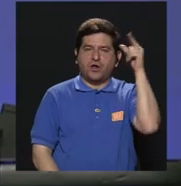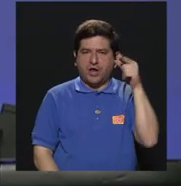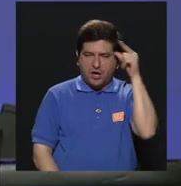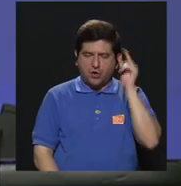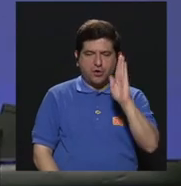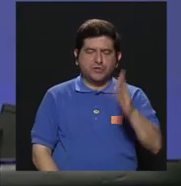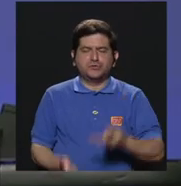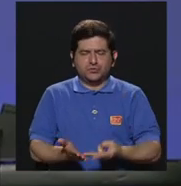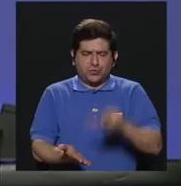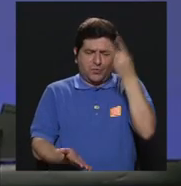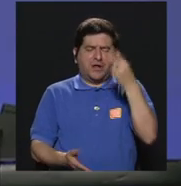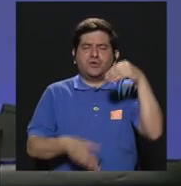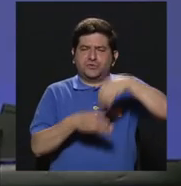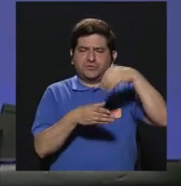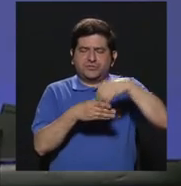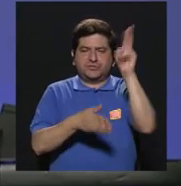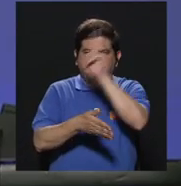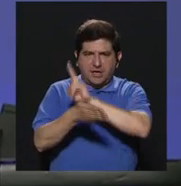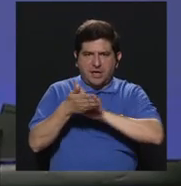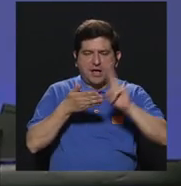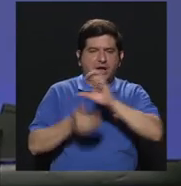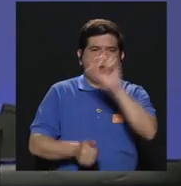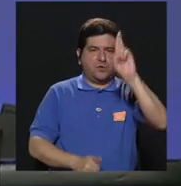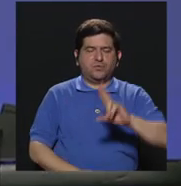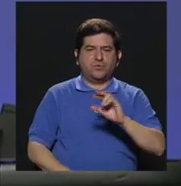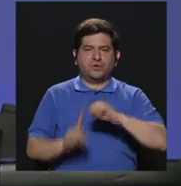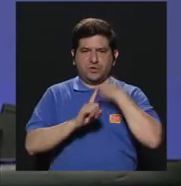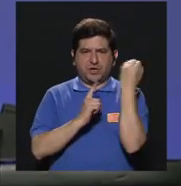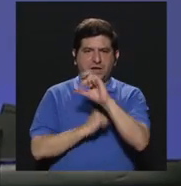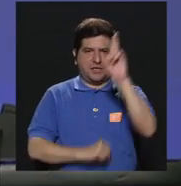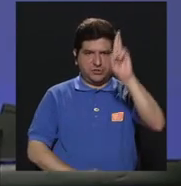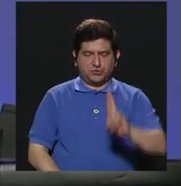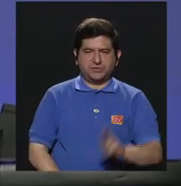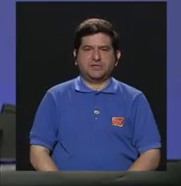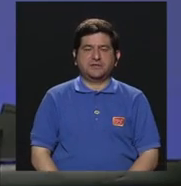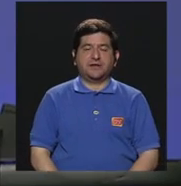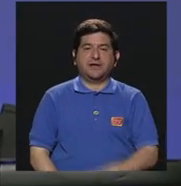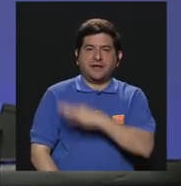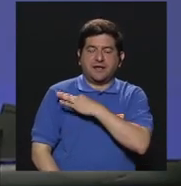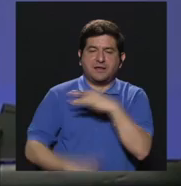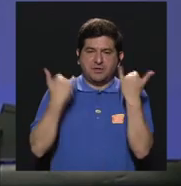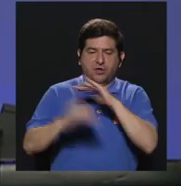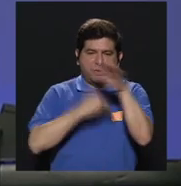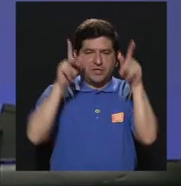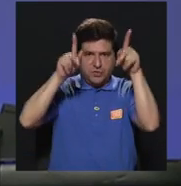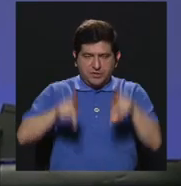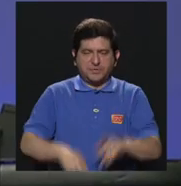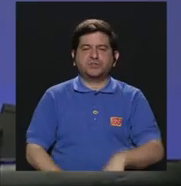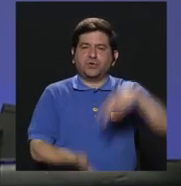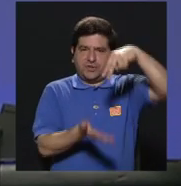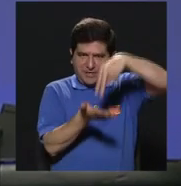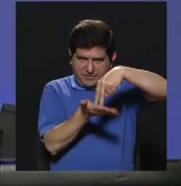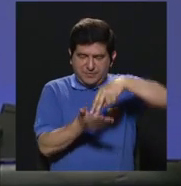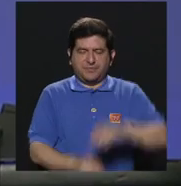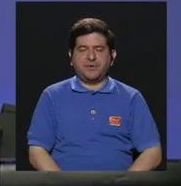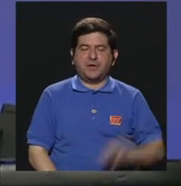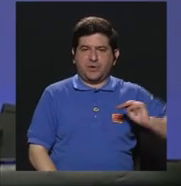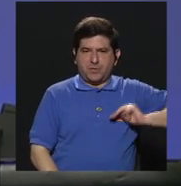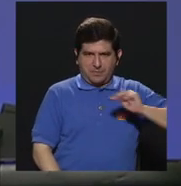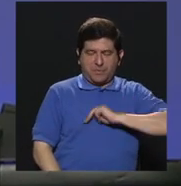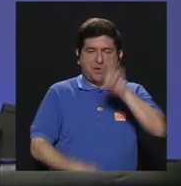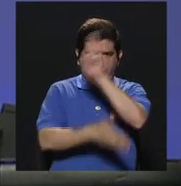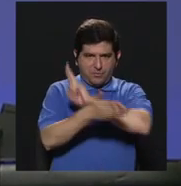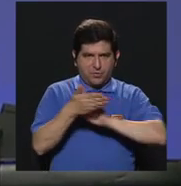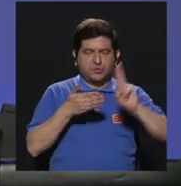por su invaluable aporte a la Universidad de Costa Rica y a la sociedad costarricense. Y les invito ahora a todos los presentes a ponerse de pie y, como miembros de la